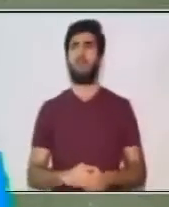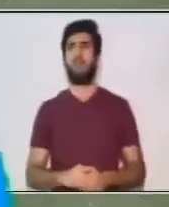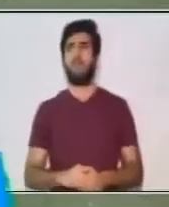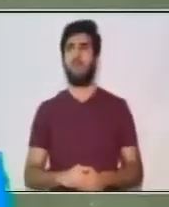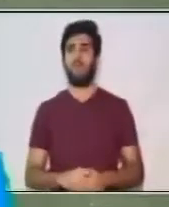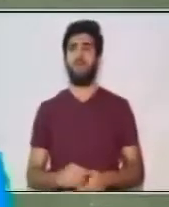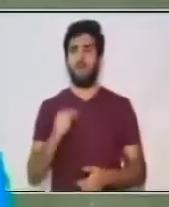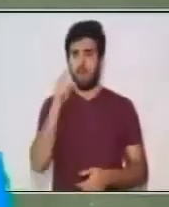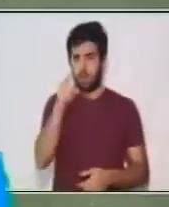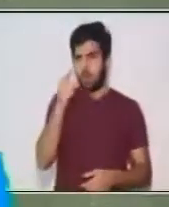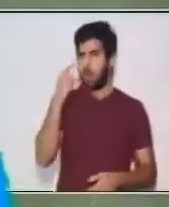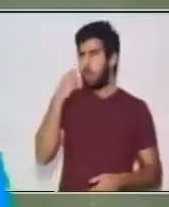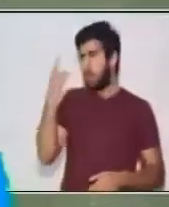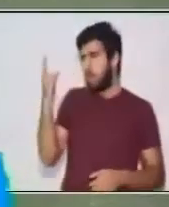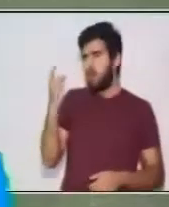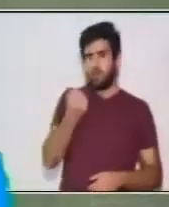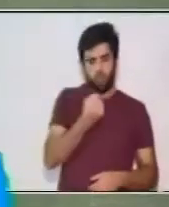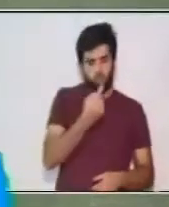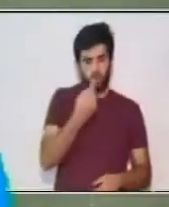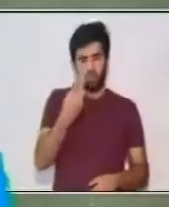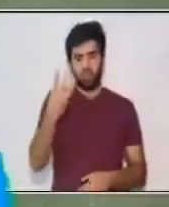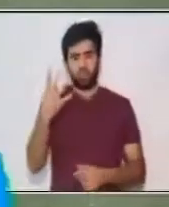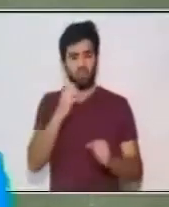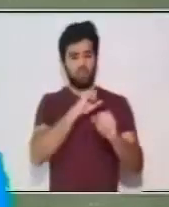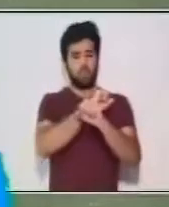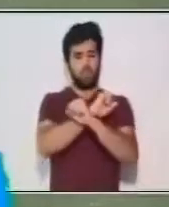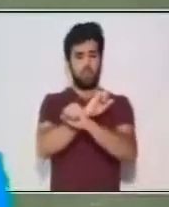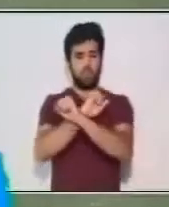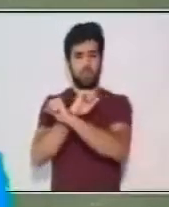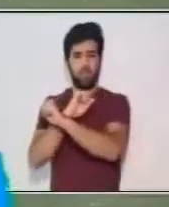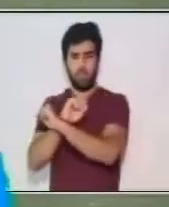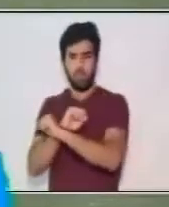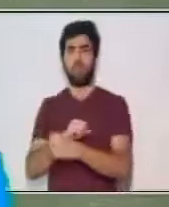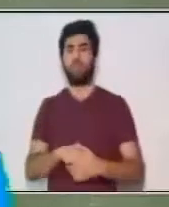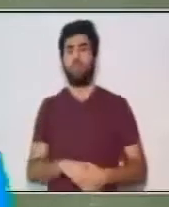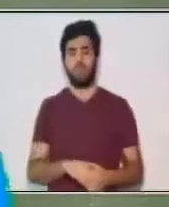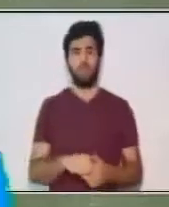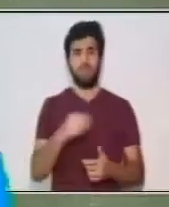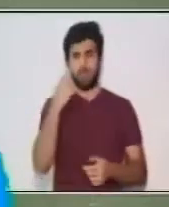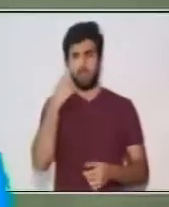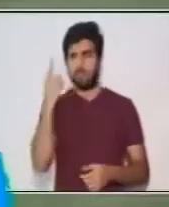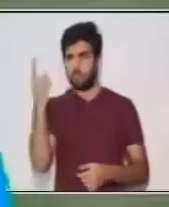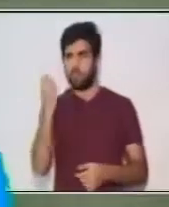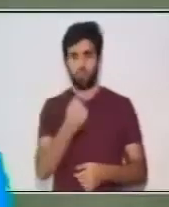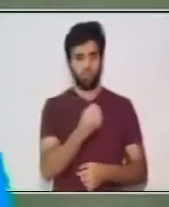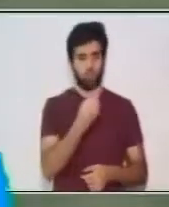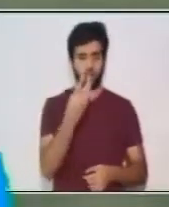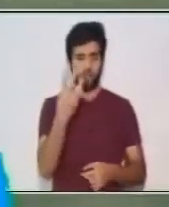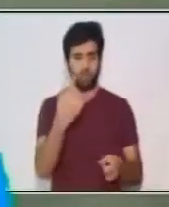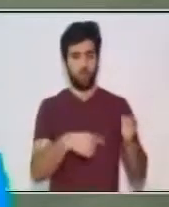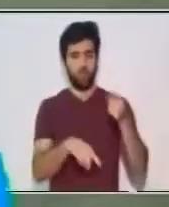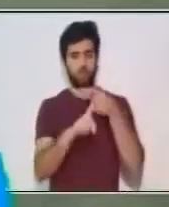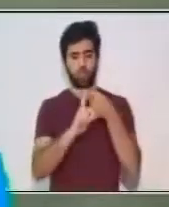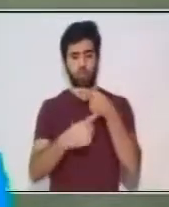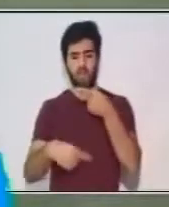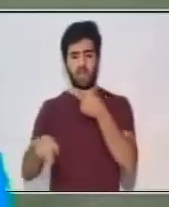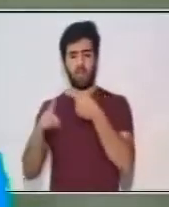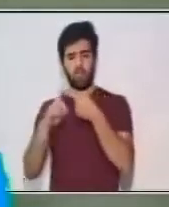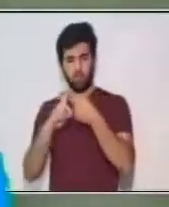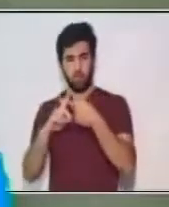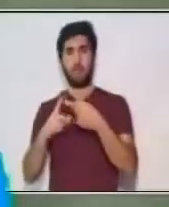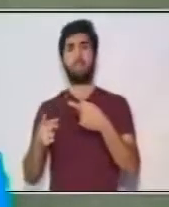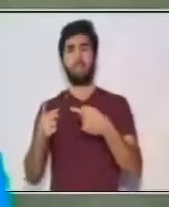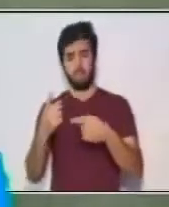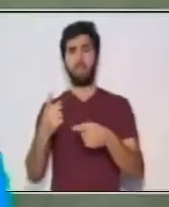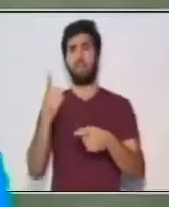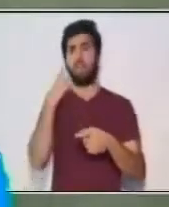Observa los números que se están multiplicando, observa los números que estamos sumando y observa el resultado de